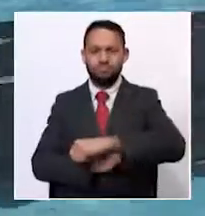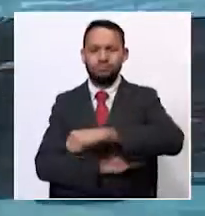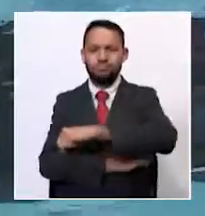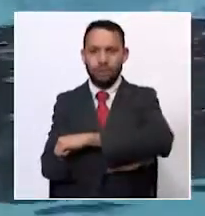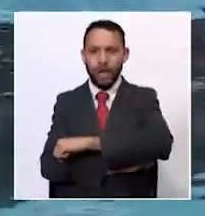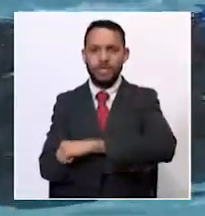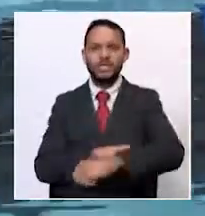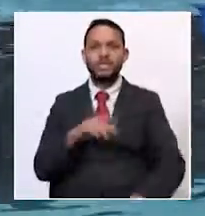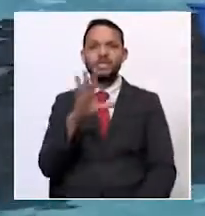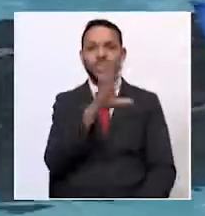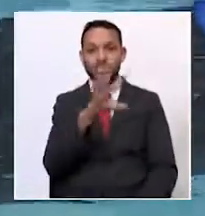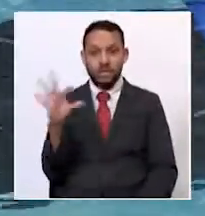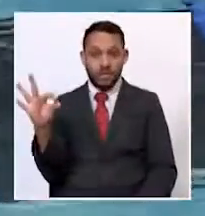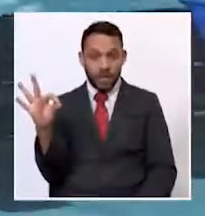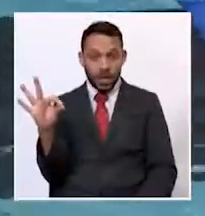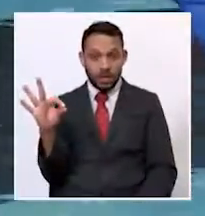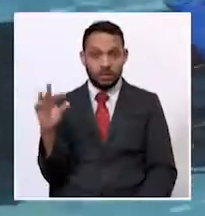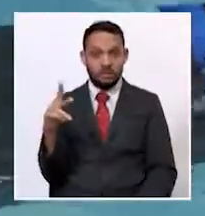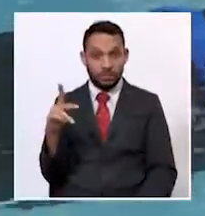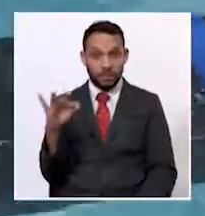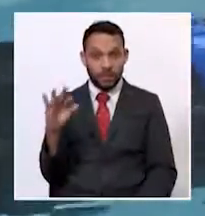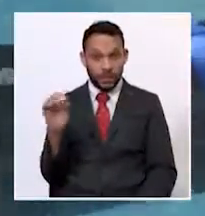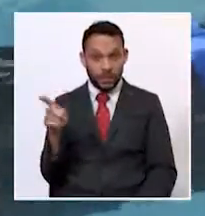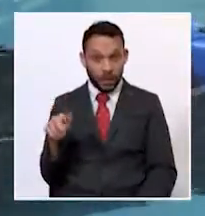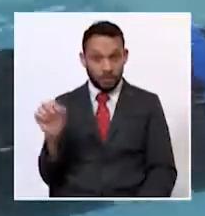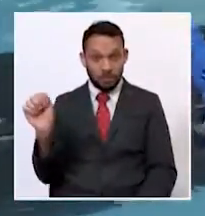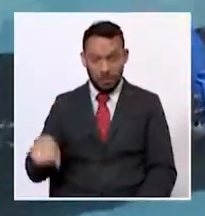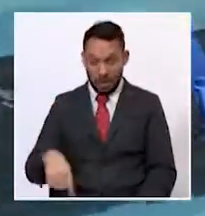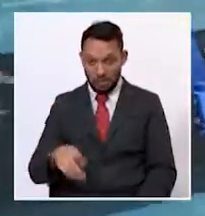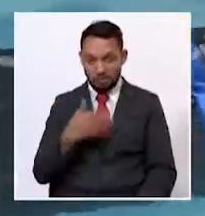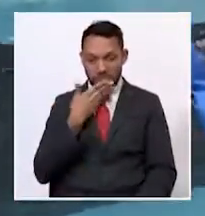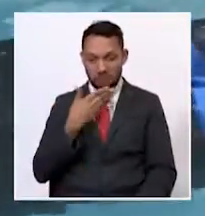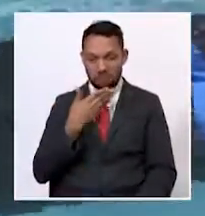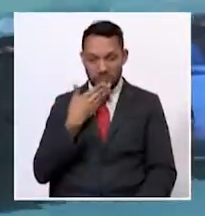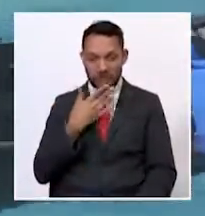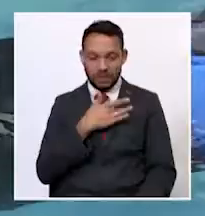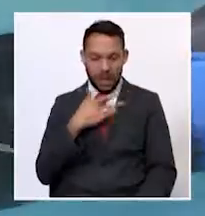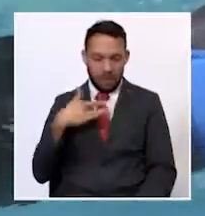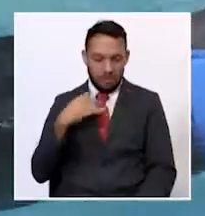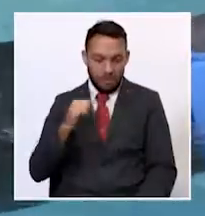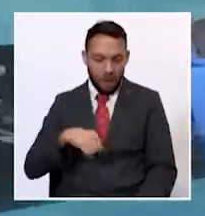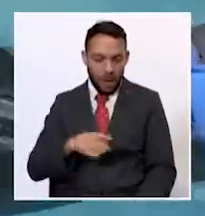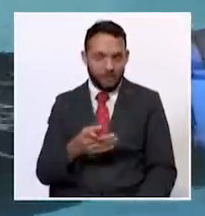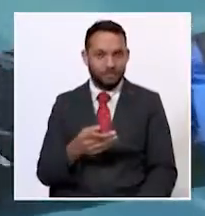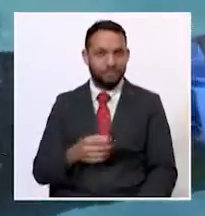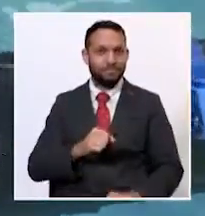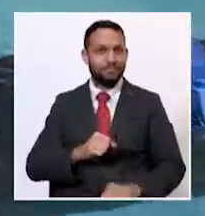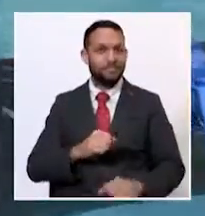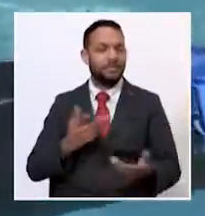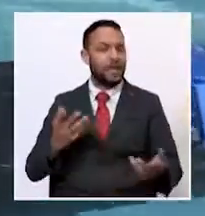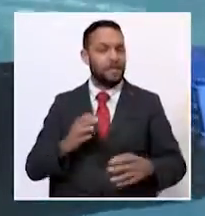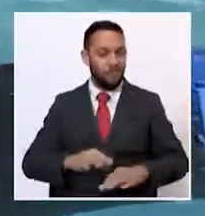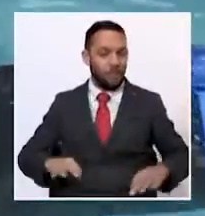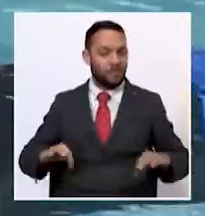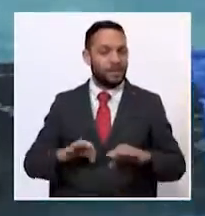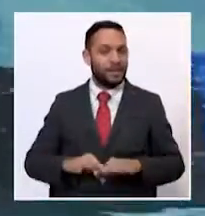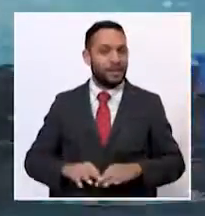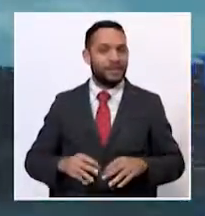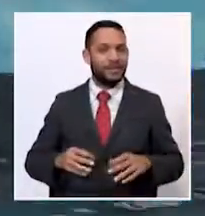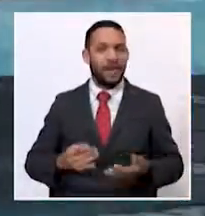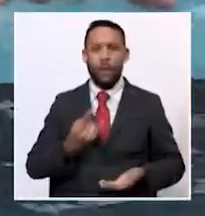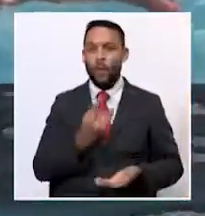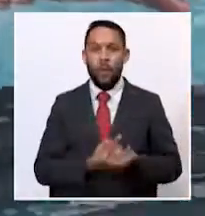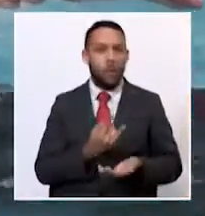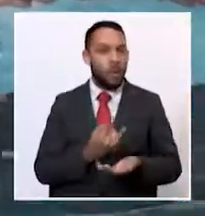100 kilos. Ella está haciendo la terapia. Entonces es muy importante que todos ustedes